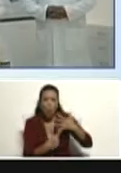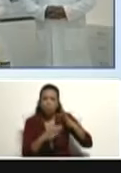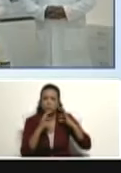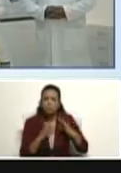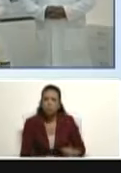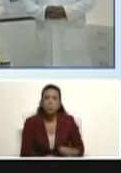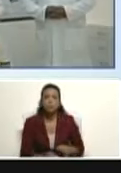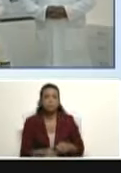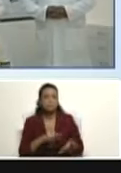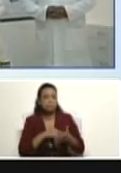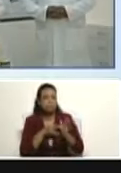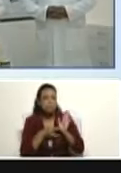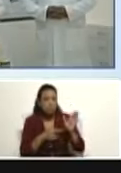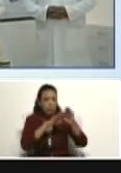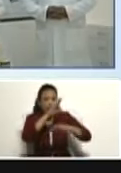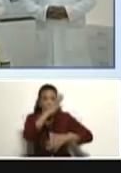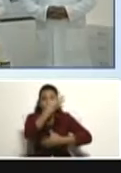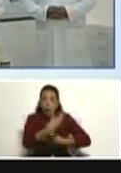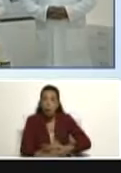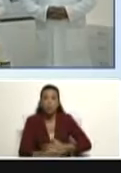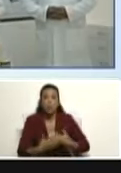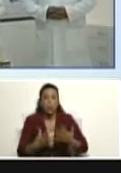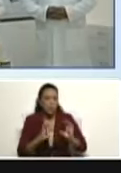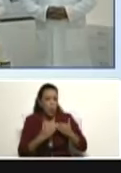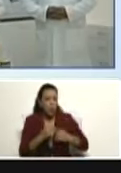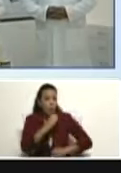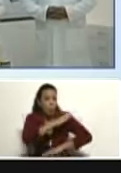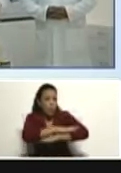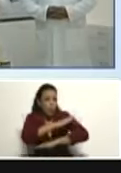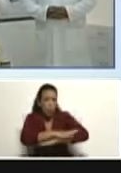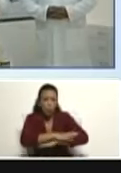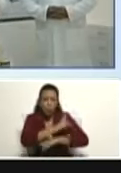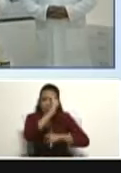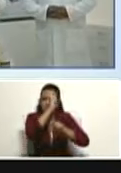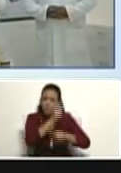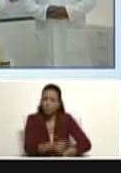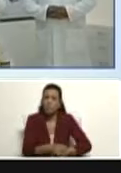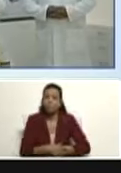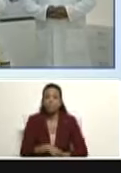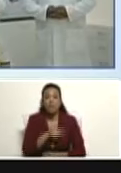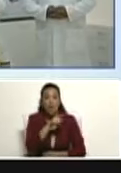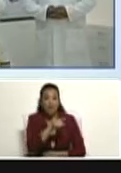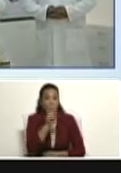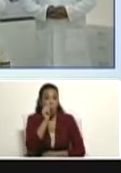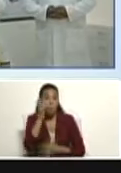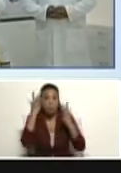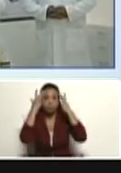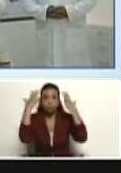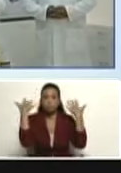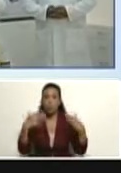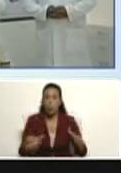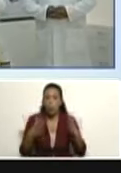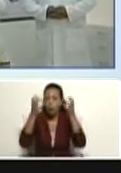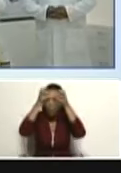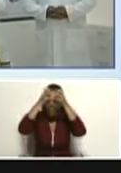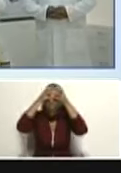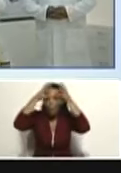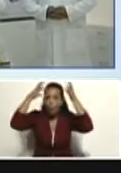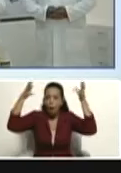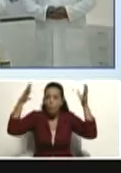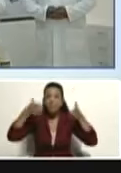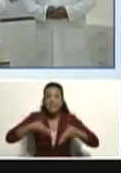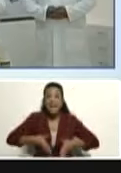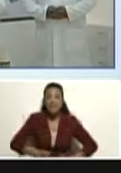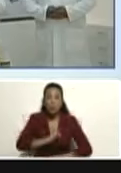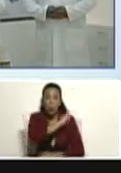en Bolívar, en su fuego sagrado, en su ética, en su honor, y además una mente brillante, nacido